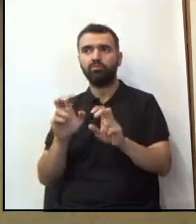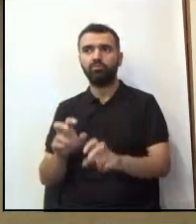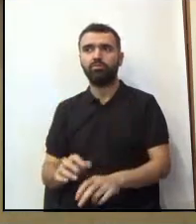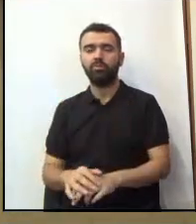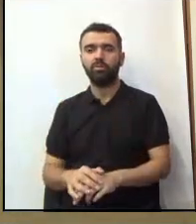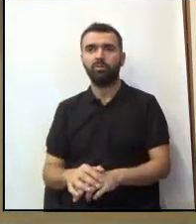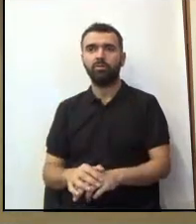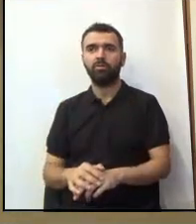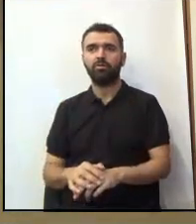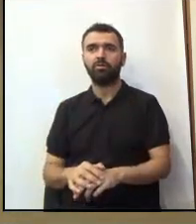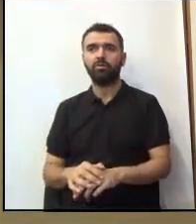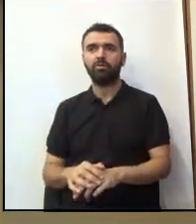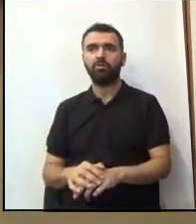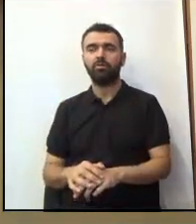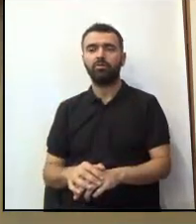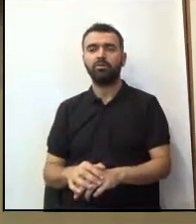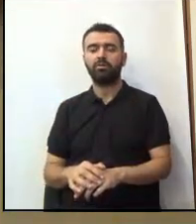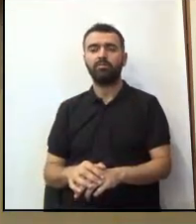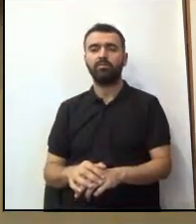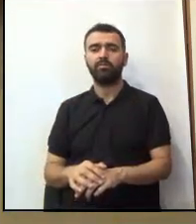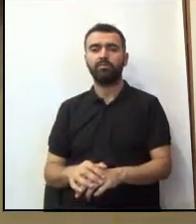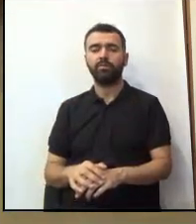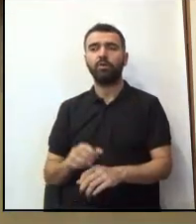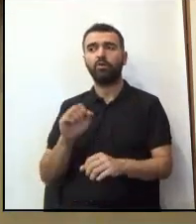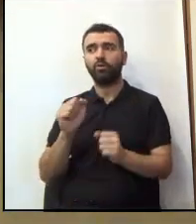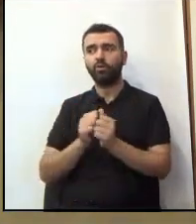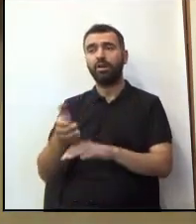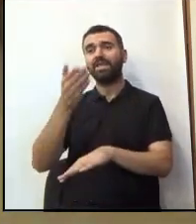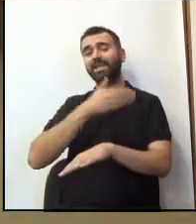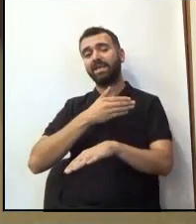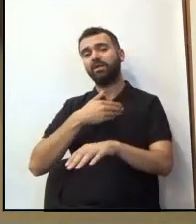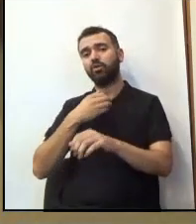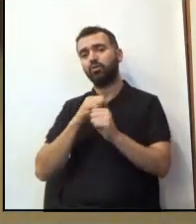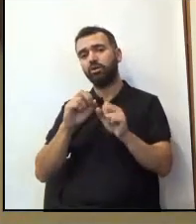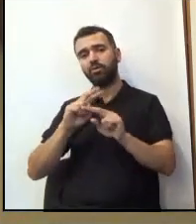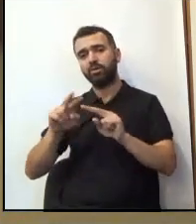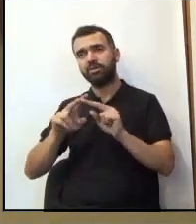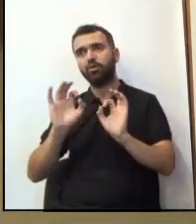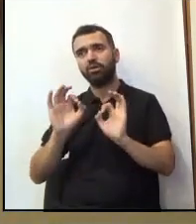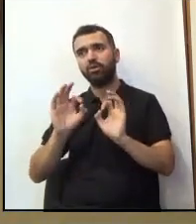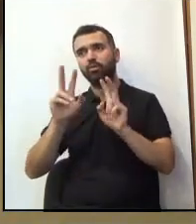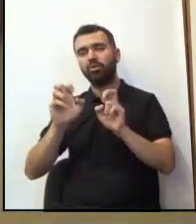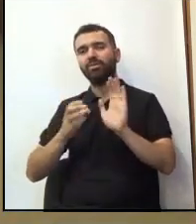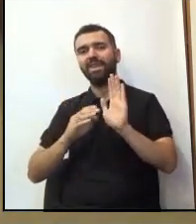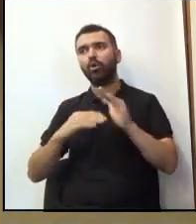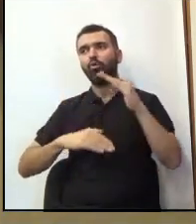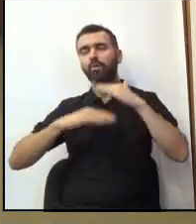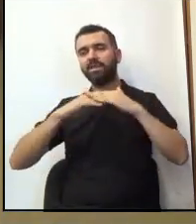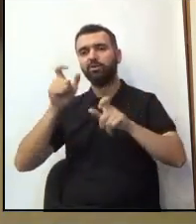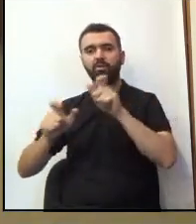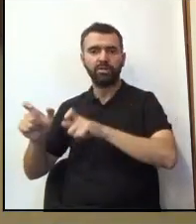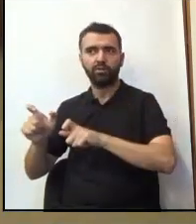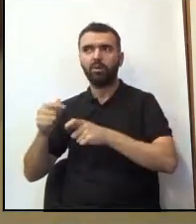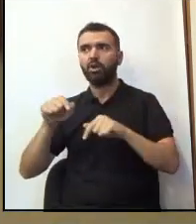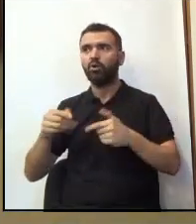Con anterioridad... No, está mal el YouTube. Con anterioridad no lo hacíamos justamente por un tema de aforo, pero ahora estamos